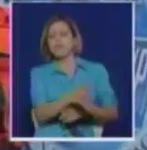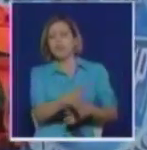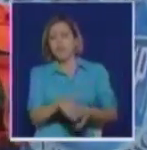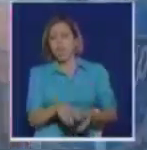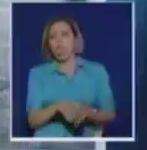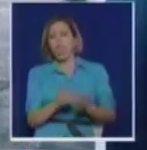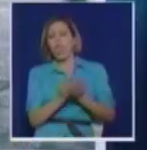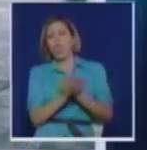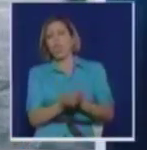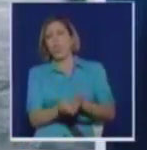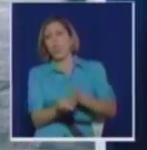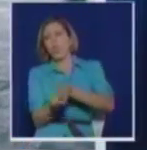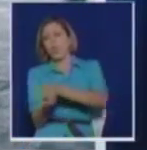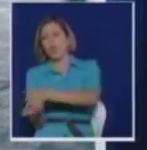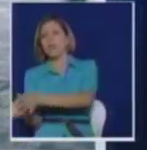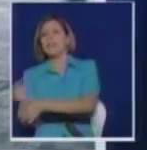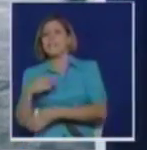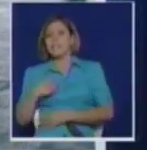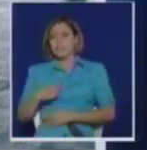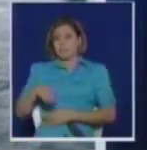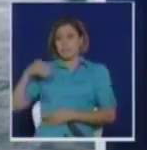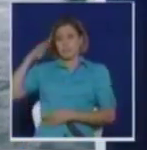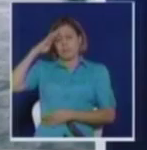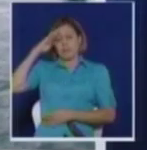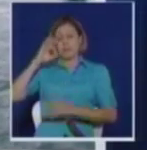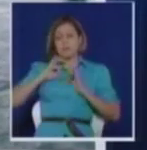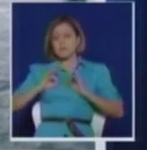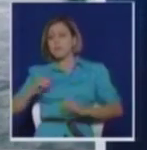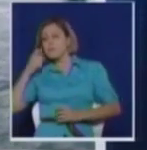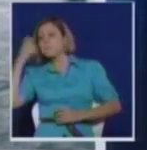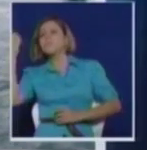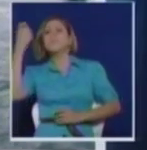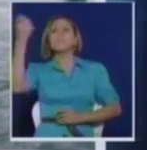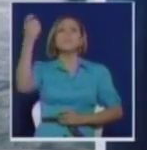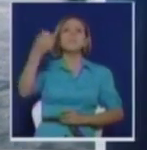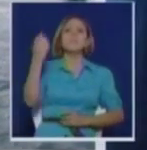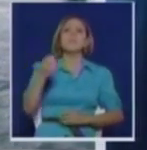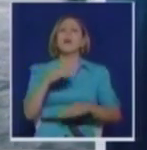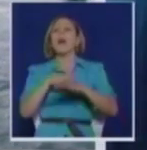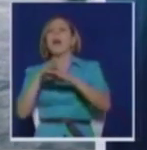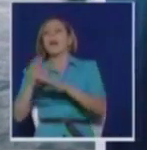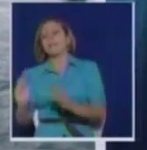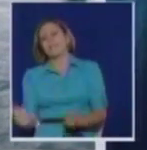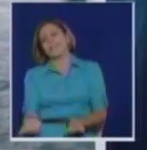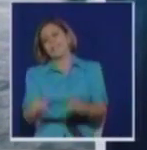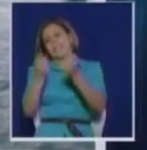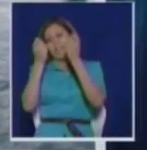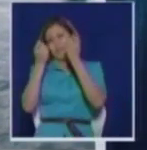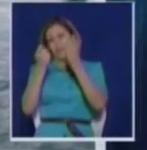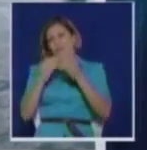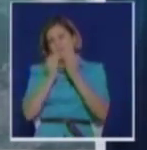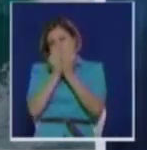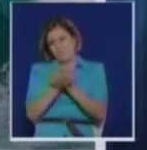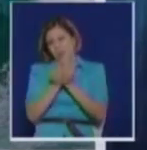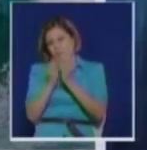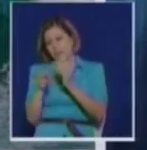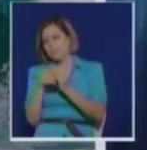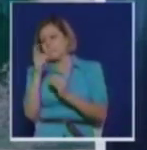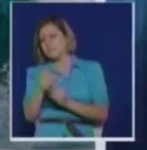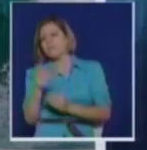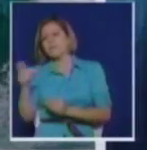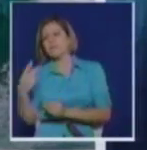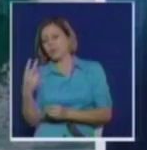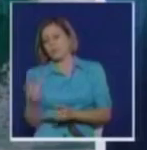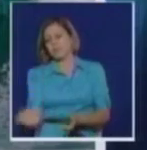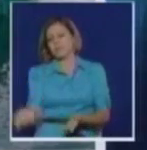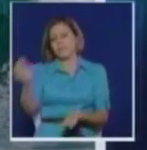de una embarcación, iniciando las labores de búsqueda, logrando el rescate de las 2 personas, así como la recuperación de la nave. Según las versiones,